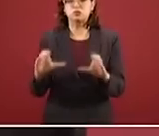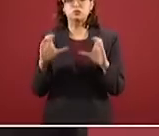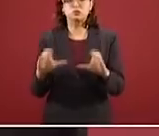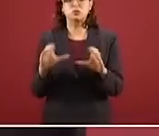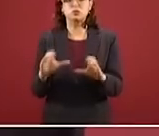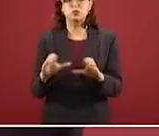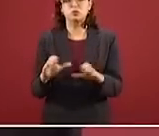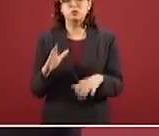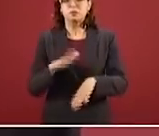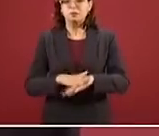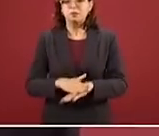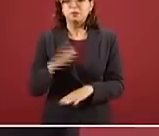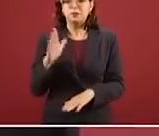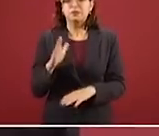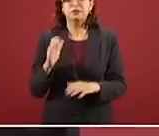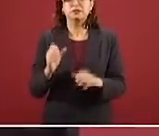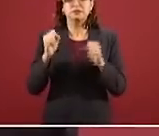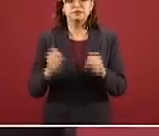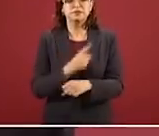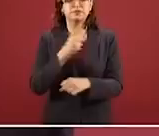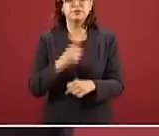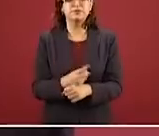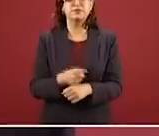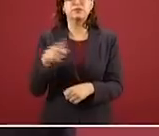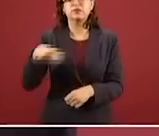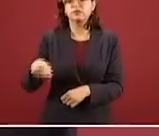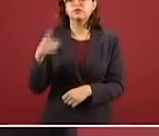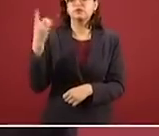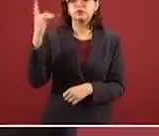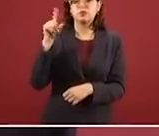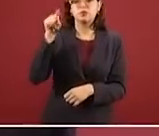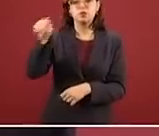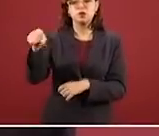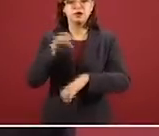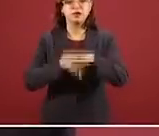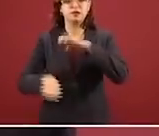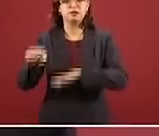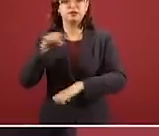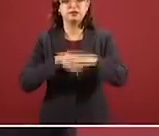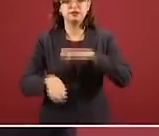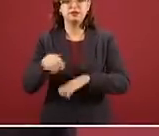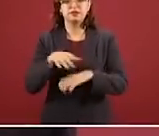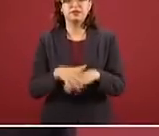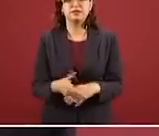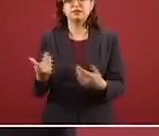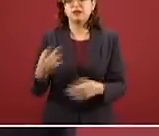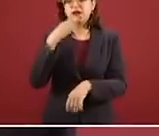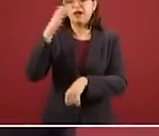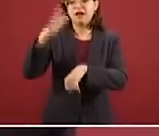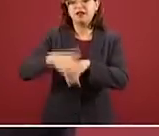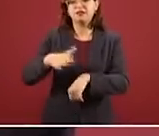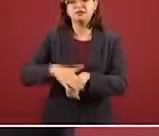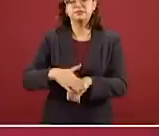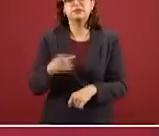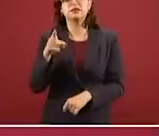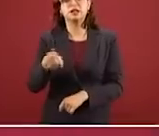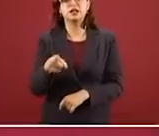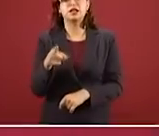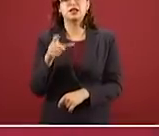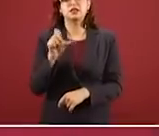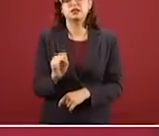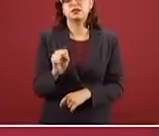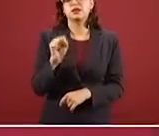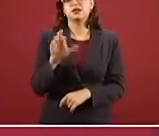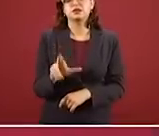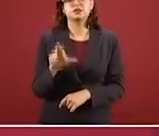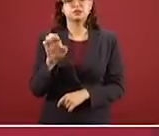de la Embajada de México en Bolivia. Hubo un comunicado de la Secretaría de